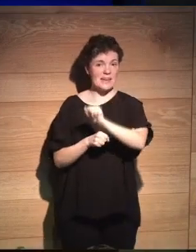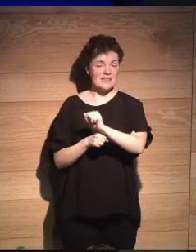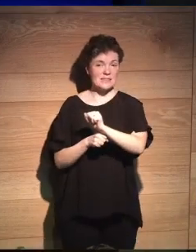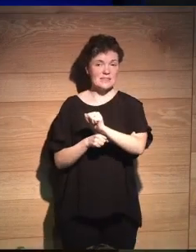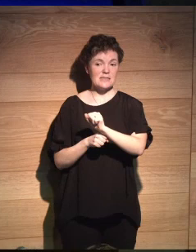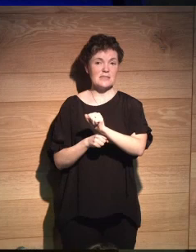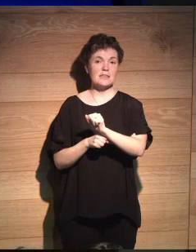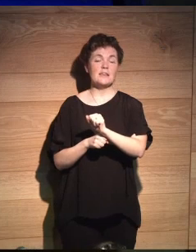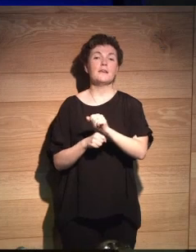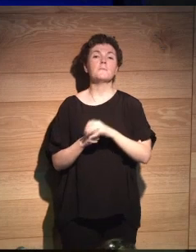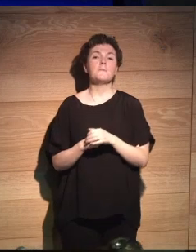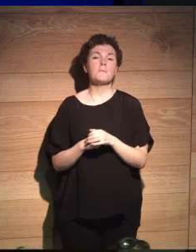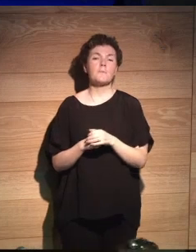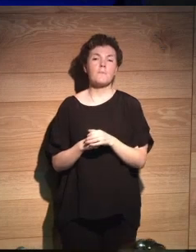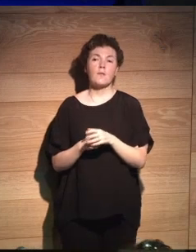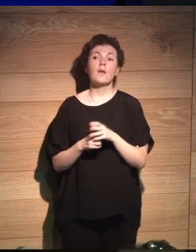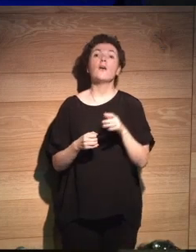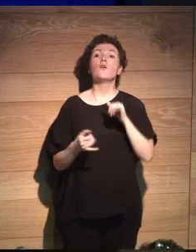con Leopold Kulsa, su